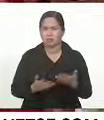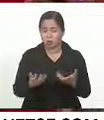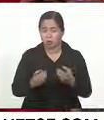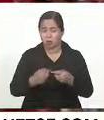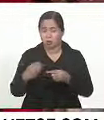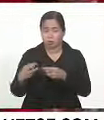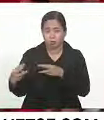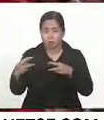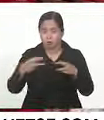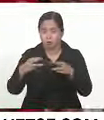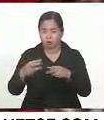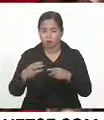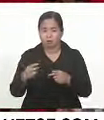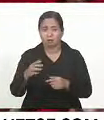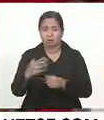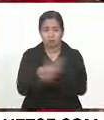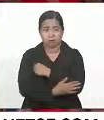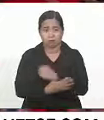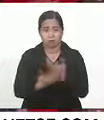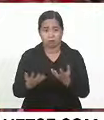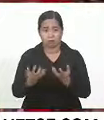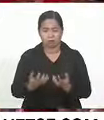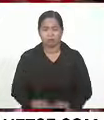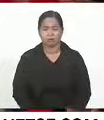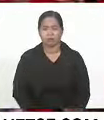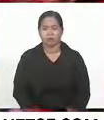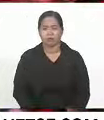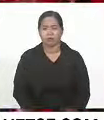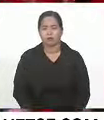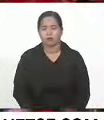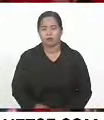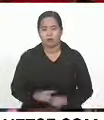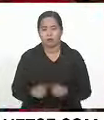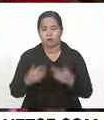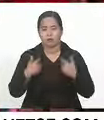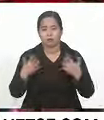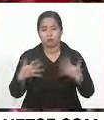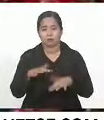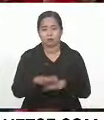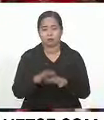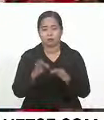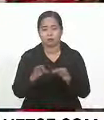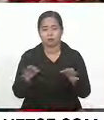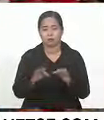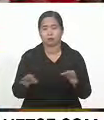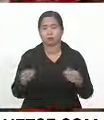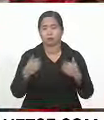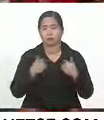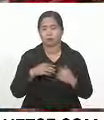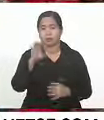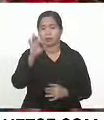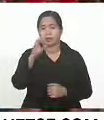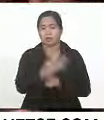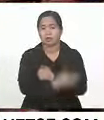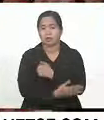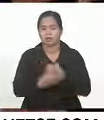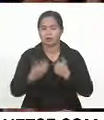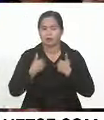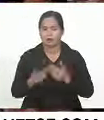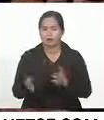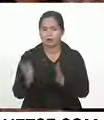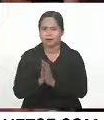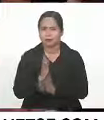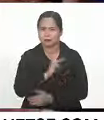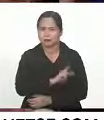mga pasista ang bansa. Samantala, sa isang joint statement, 9 na bansa sa Latin America ang nanawagan